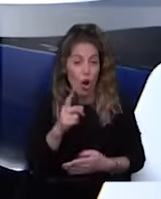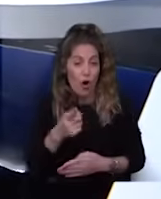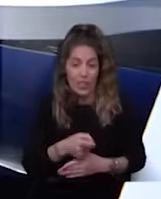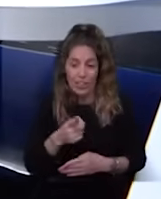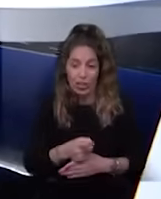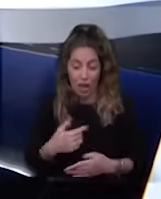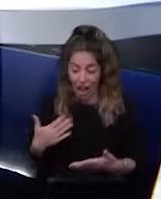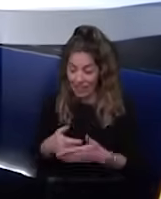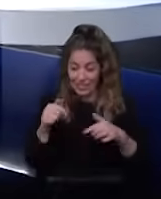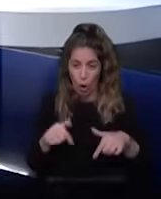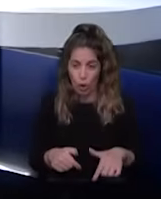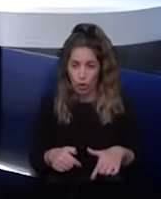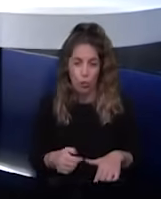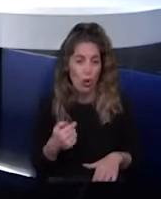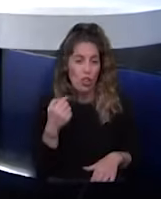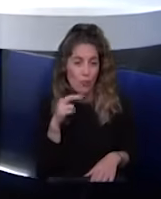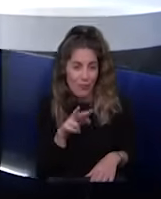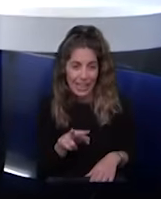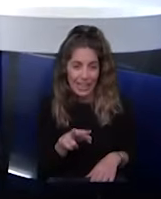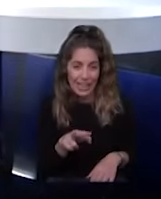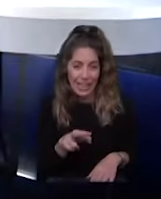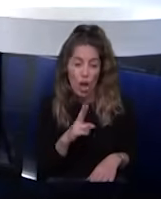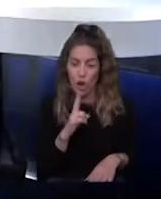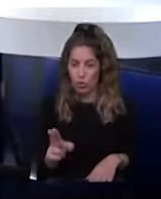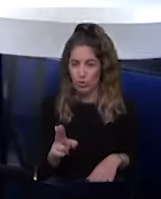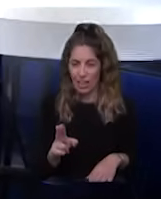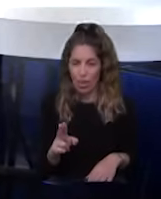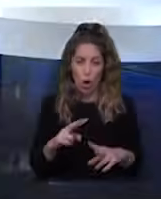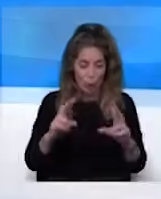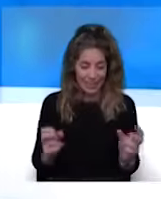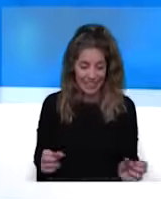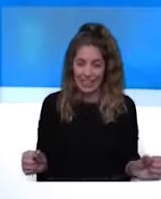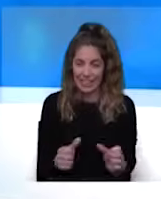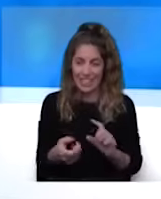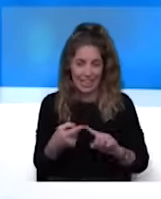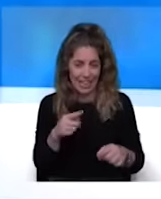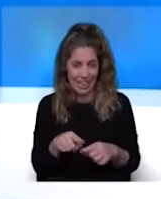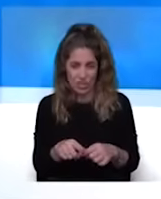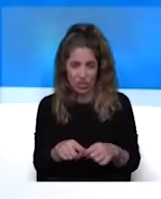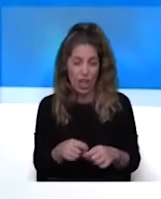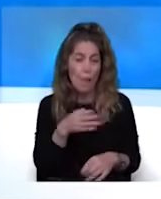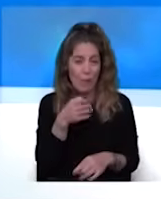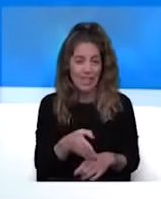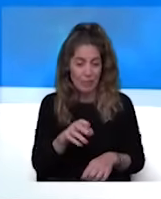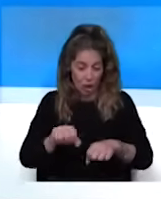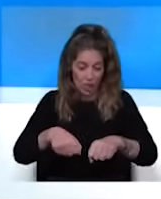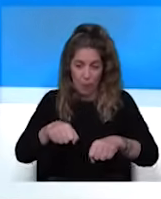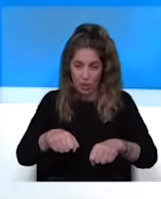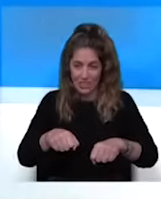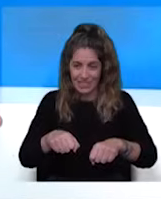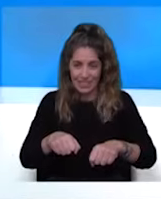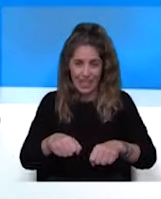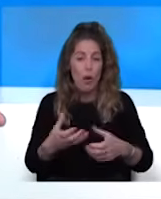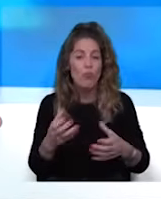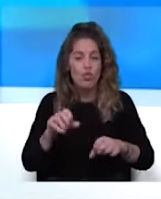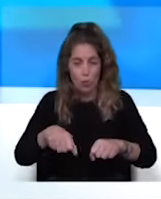día de hoy uno cuando mira lo que son digamos los resultados de los peritajes que se hacen con relación a la participación de motociclistas muchos